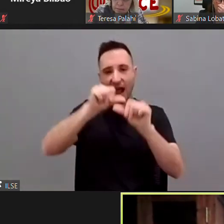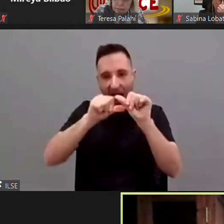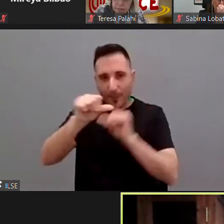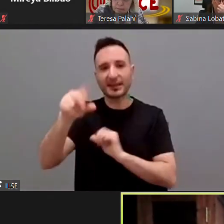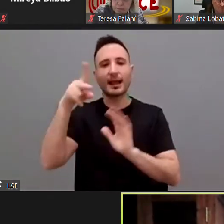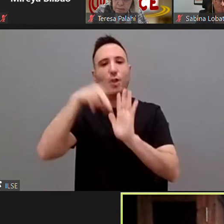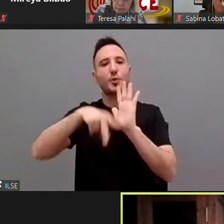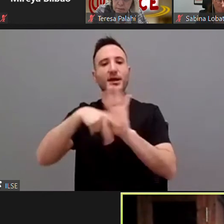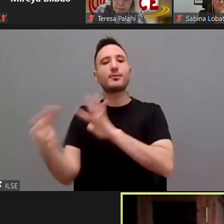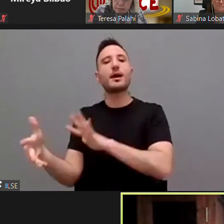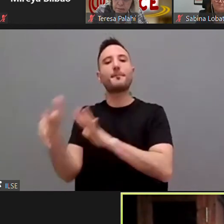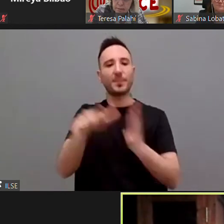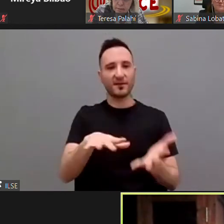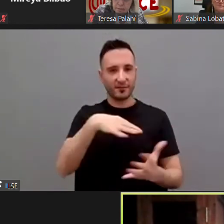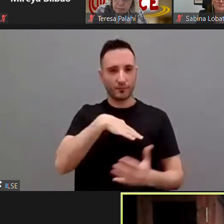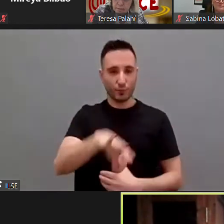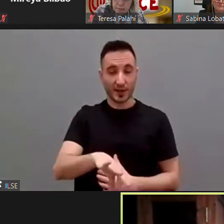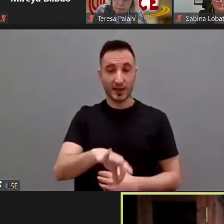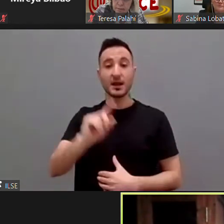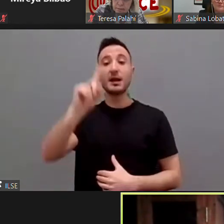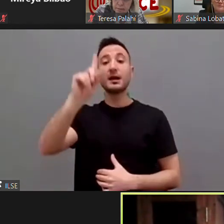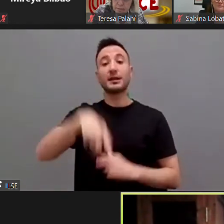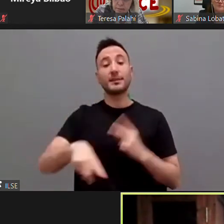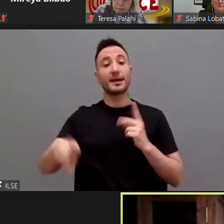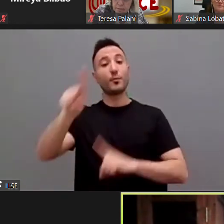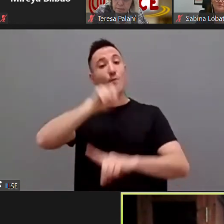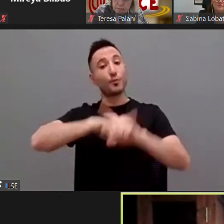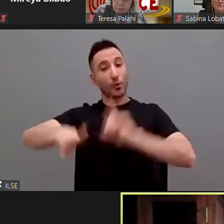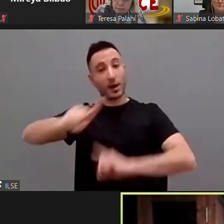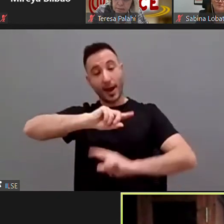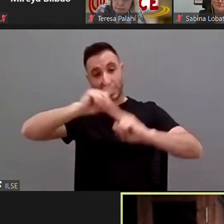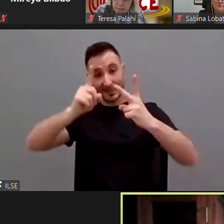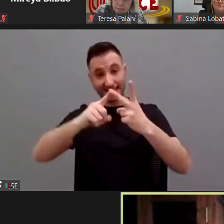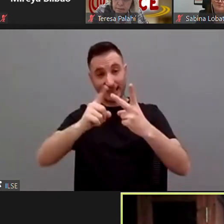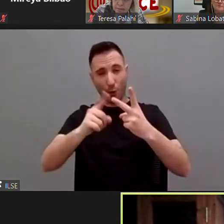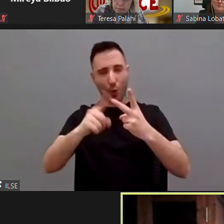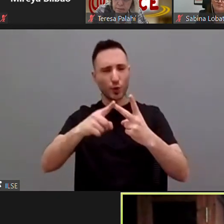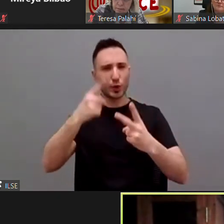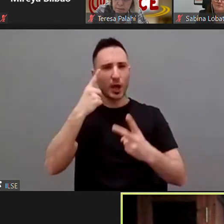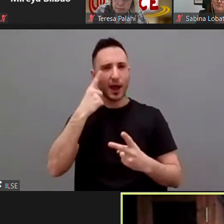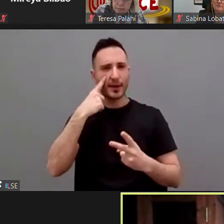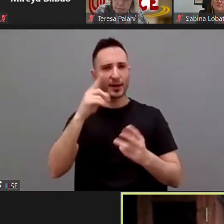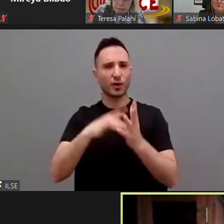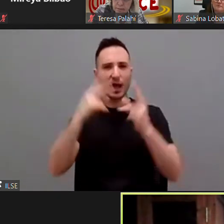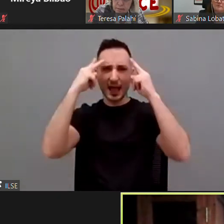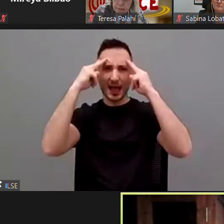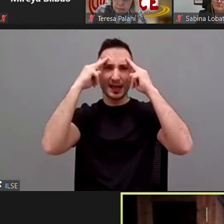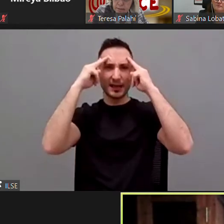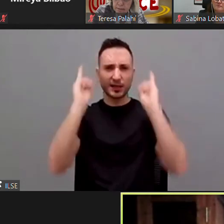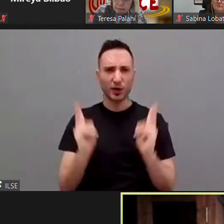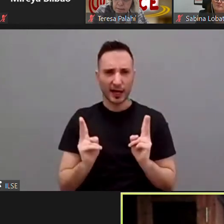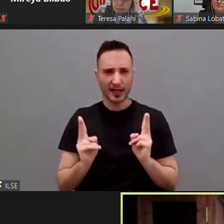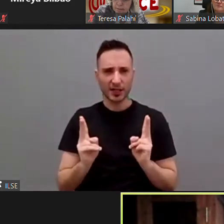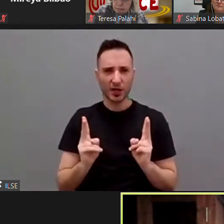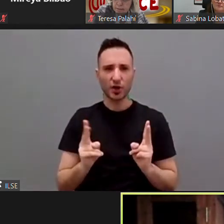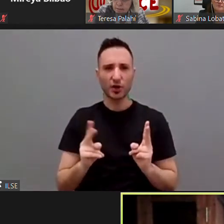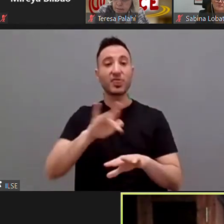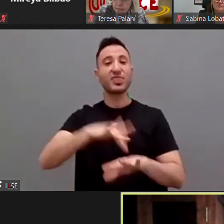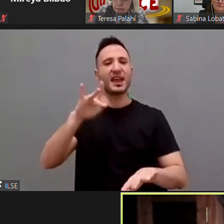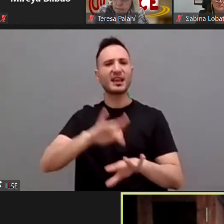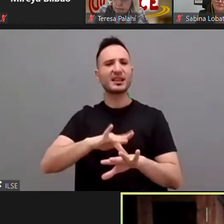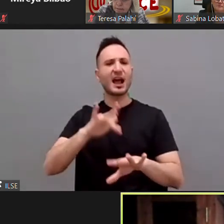segundo problema, un gran desafío es cómo poder controlar la desconexión digital en confrontación con